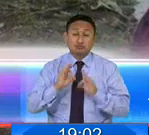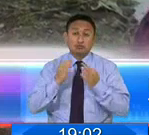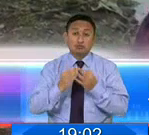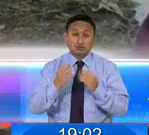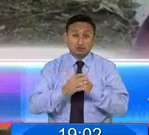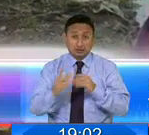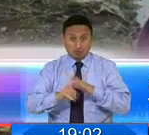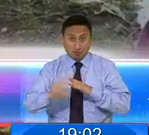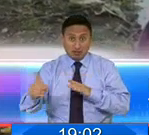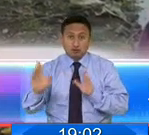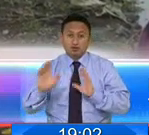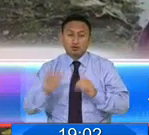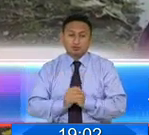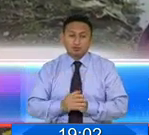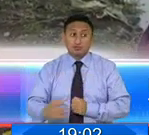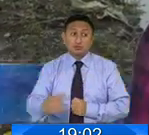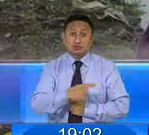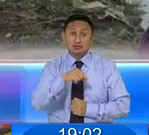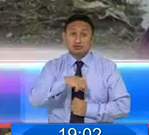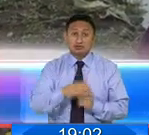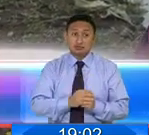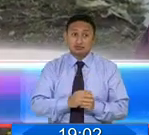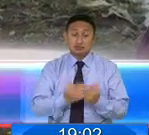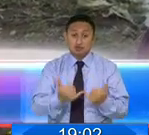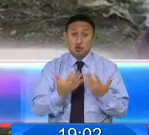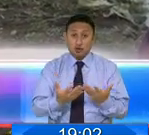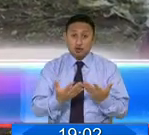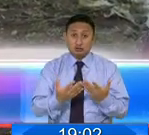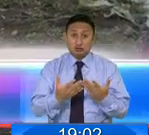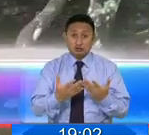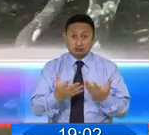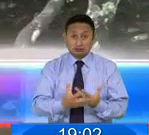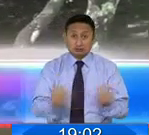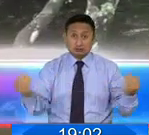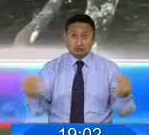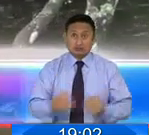niegan a evacuar, claro, por el temor de perder sus últimas cosas que les quedan.